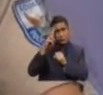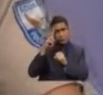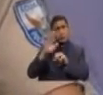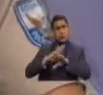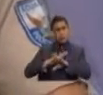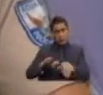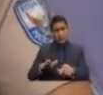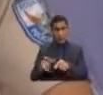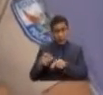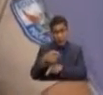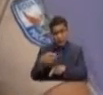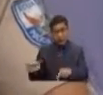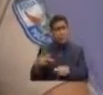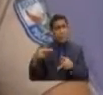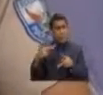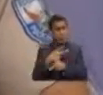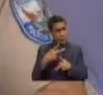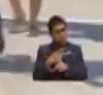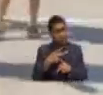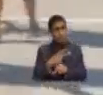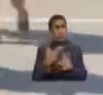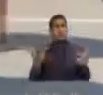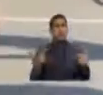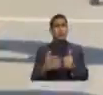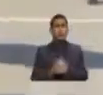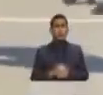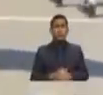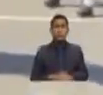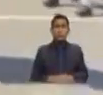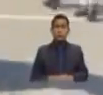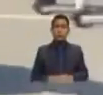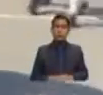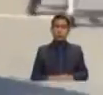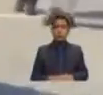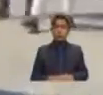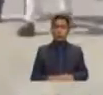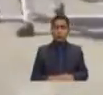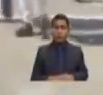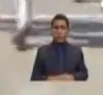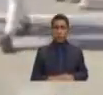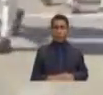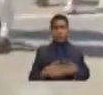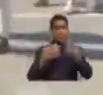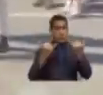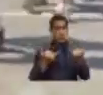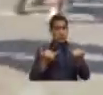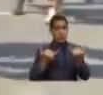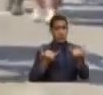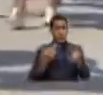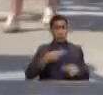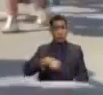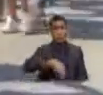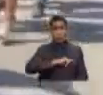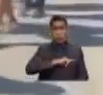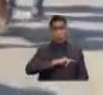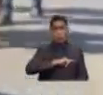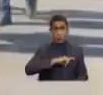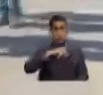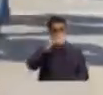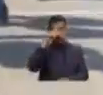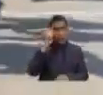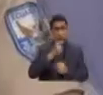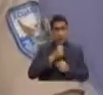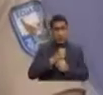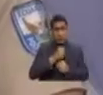son considerados de intermedio valor o de mucho menos o mucho más. Lógicamente que estamos atacando justamente a